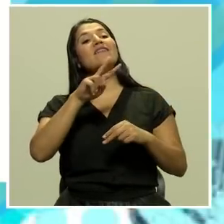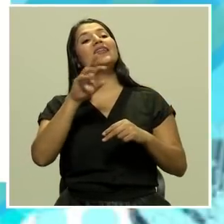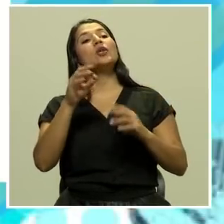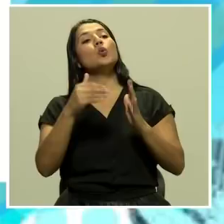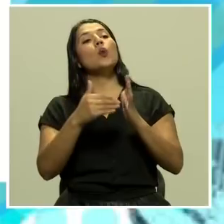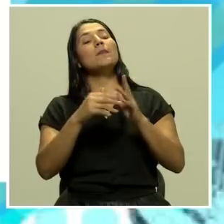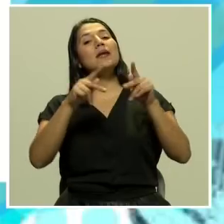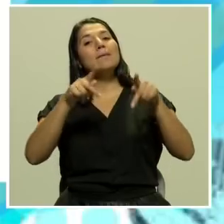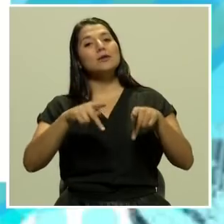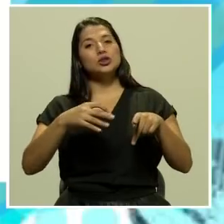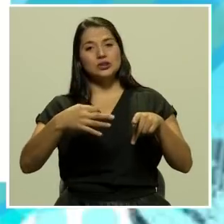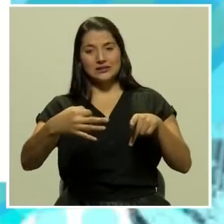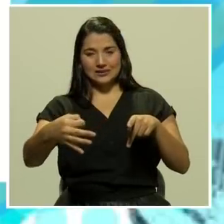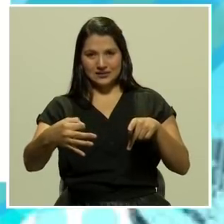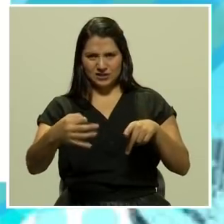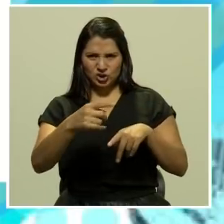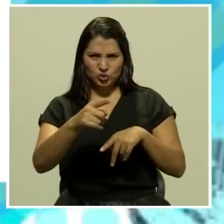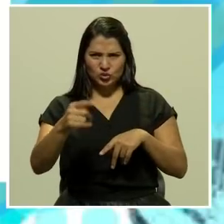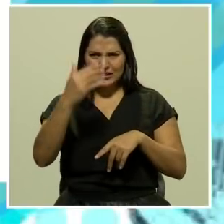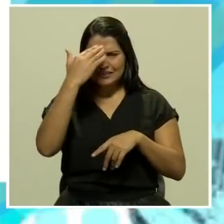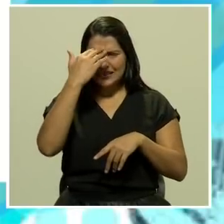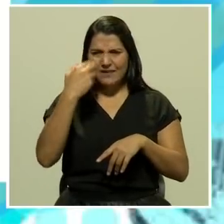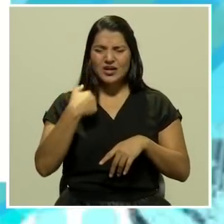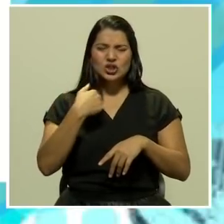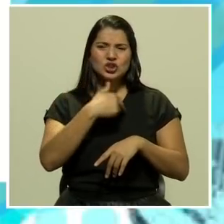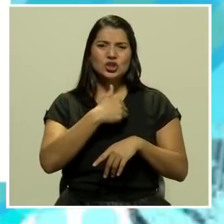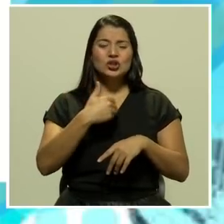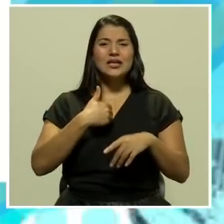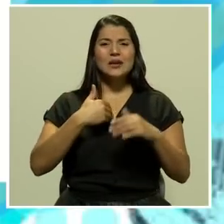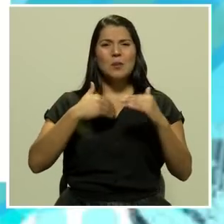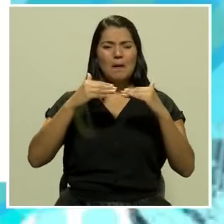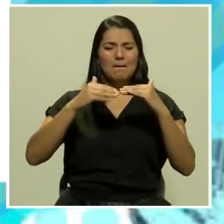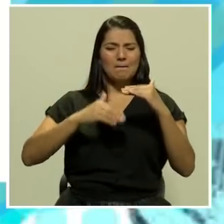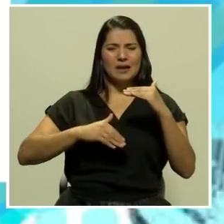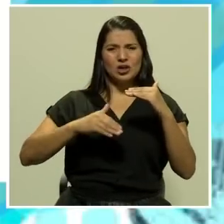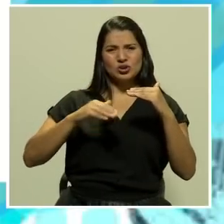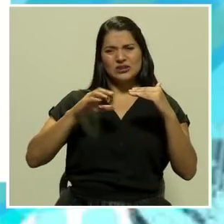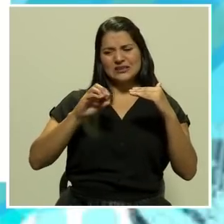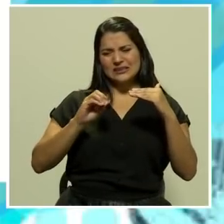diarios. Ustedes saben que nosotros tenemos menos del